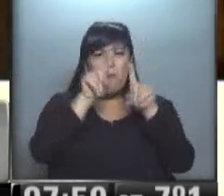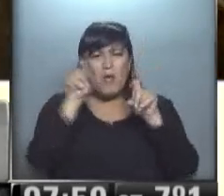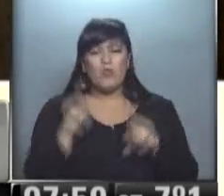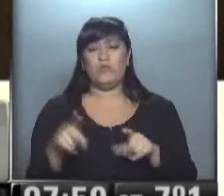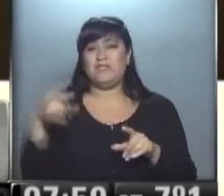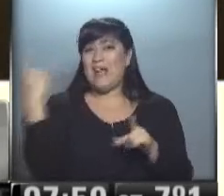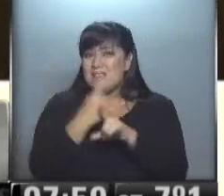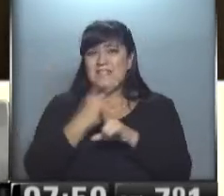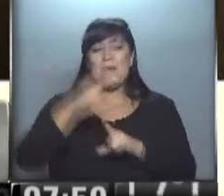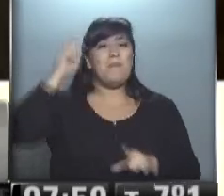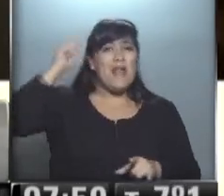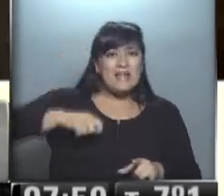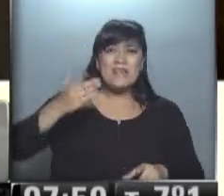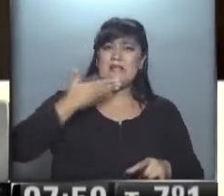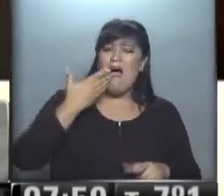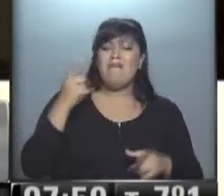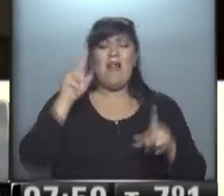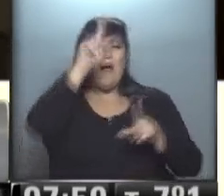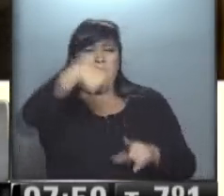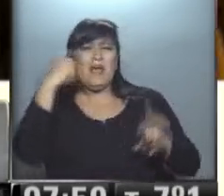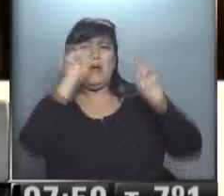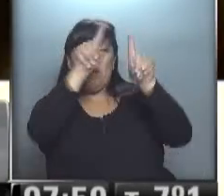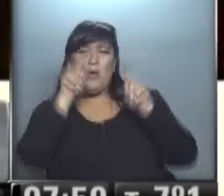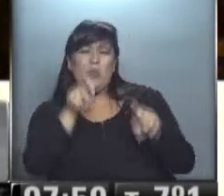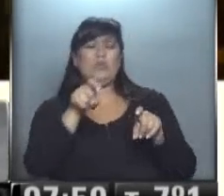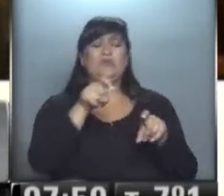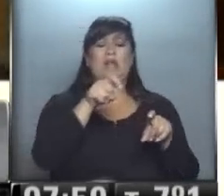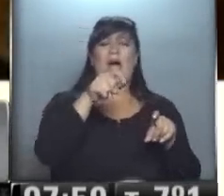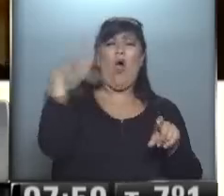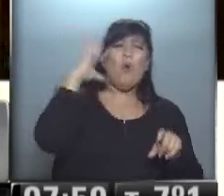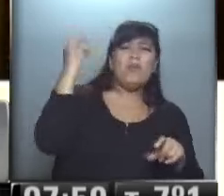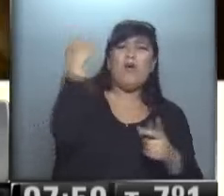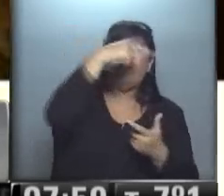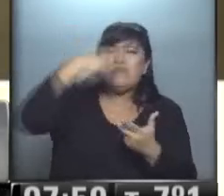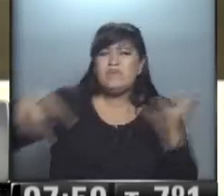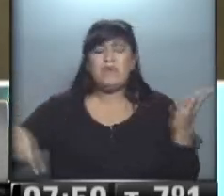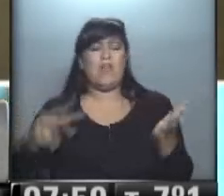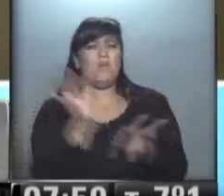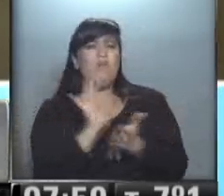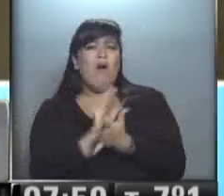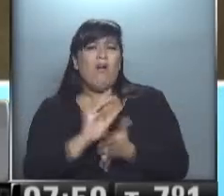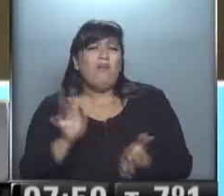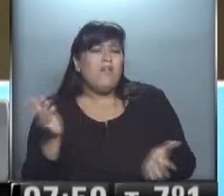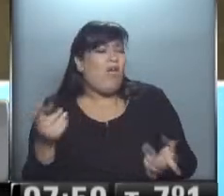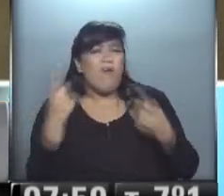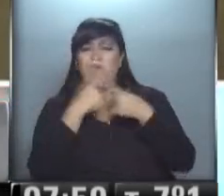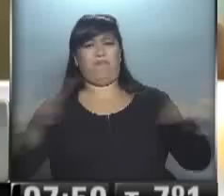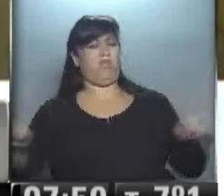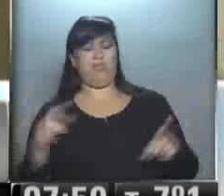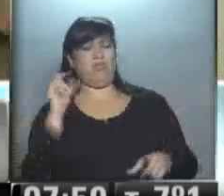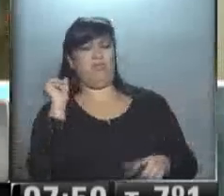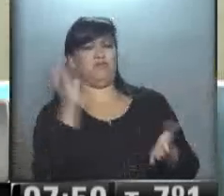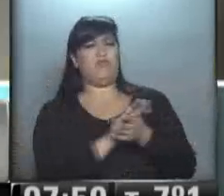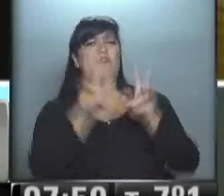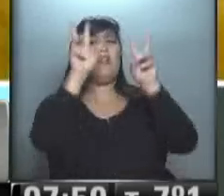gresa se genera una serie de interrogantes interpretaciones eh Porque es todo Una curiosidad la forma en que está planteando el tema